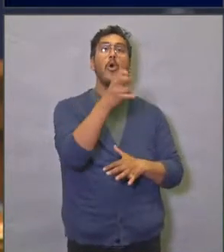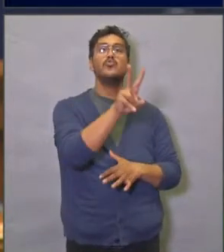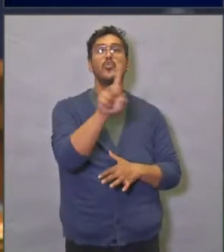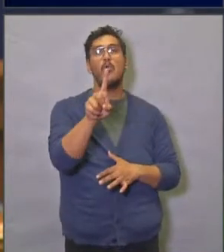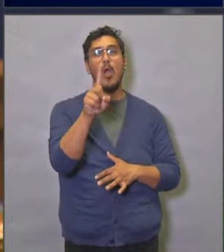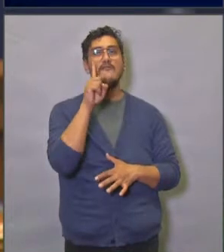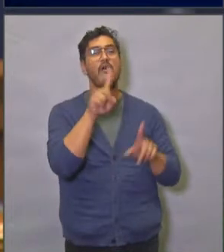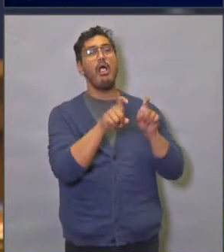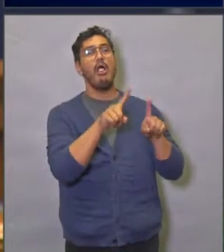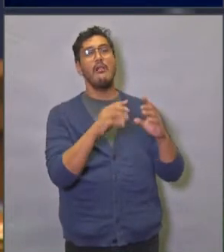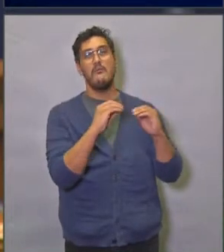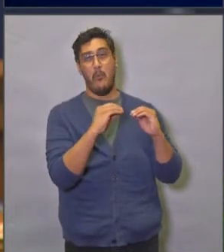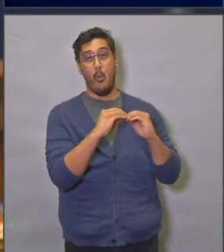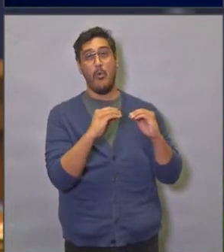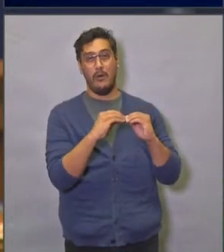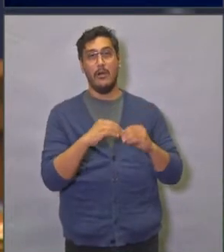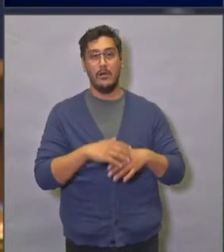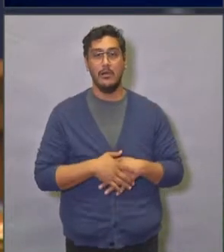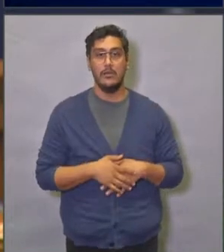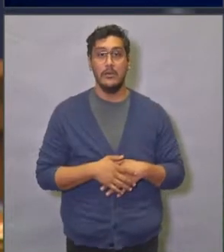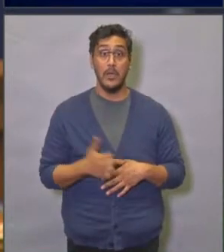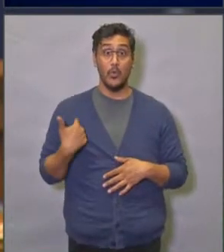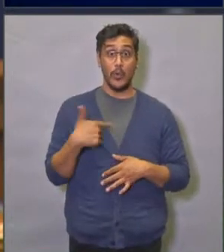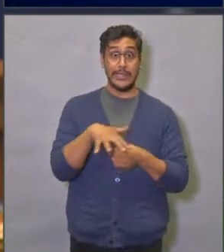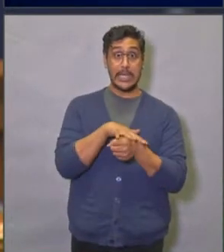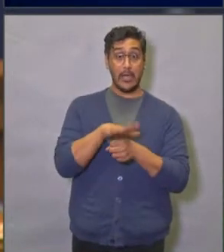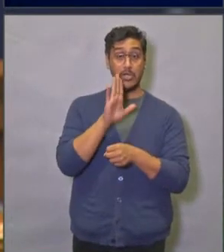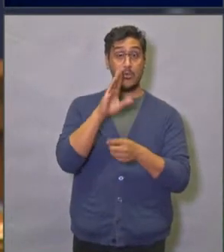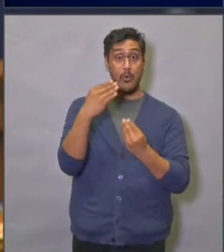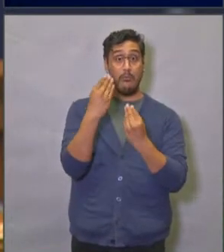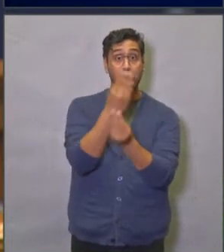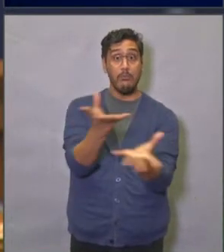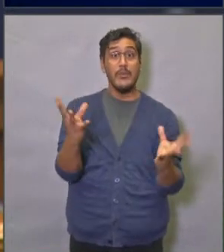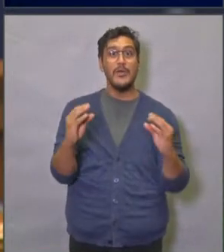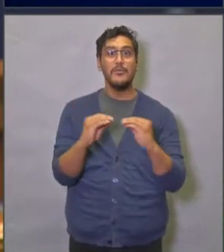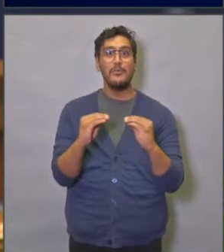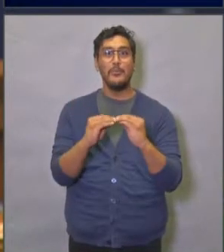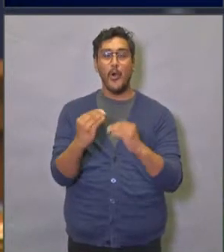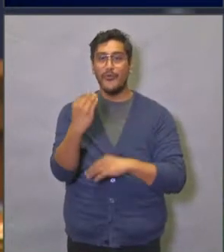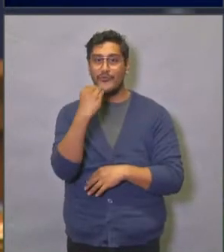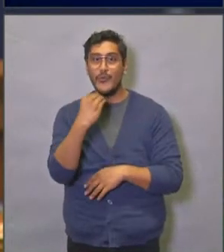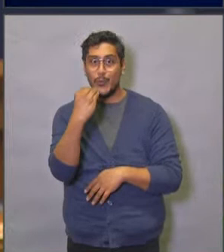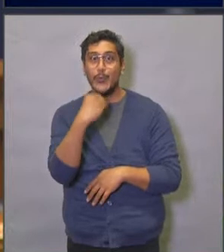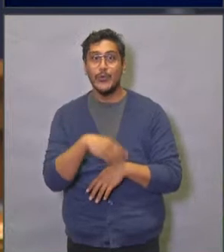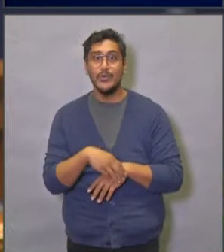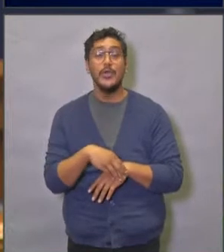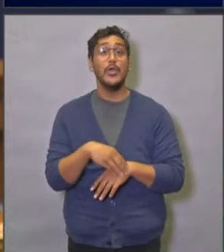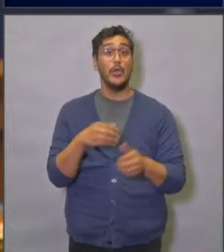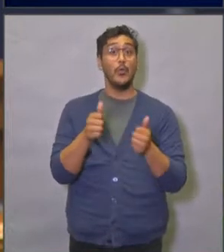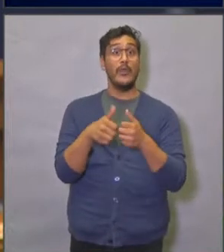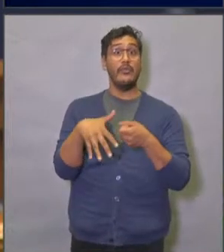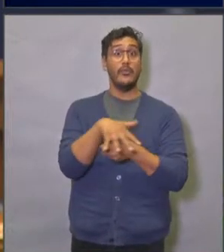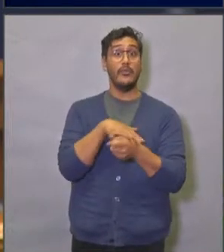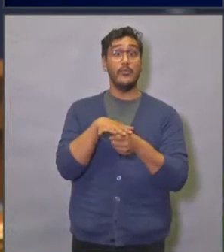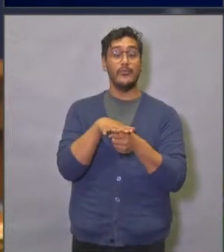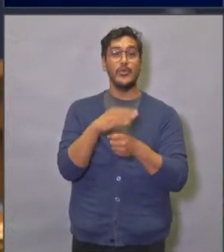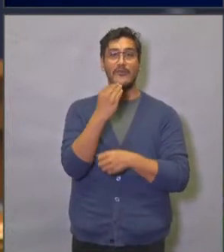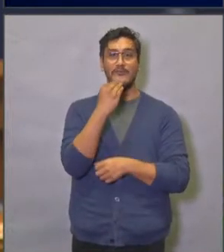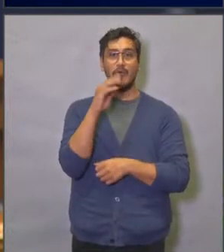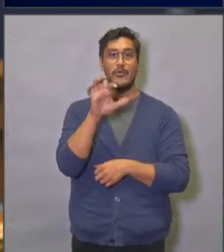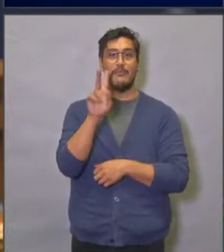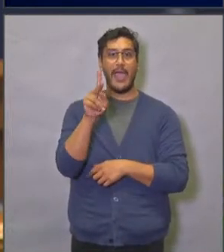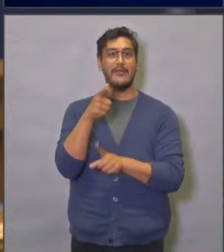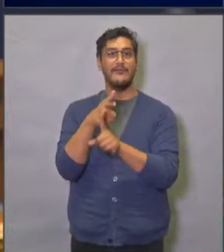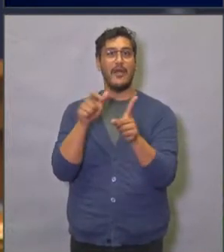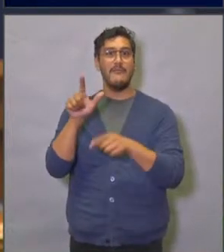211. El condado va a seguir ofreciendo comida gratis por entregas con el Banco Regional de Alimentos de